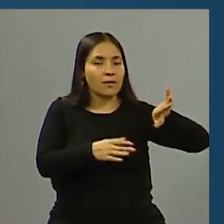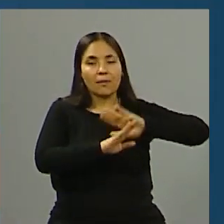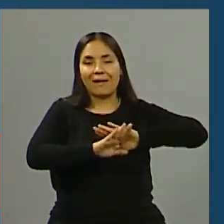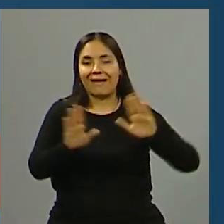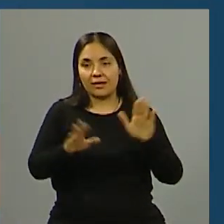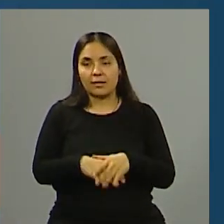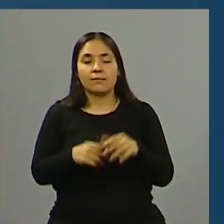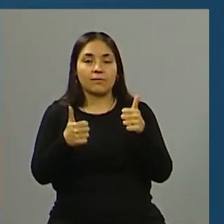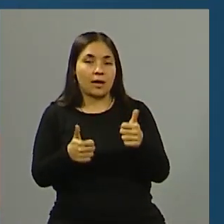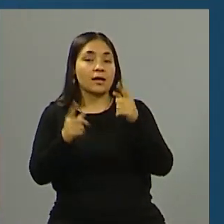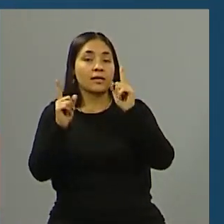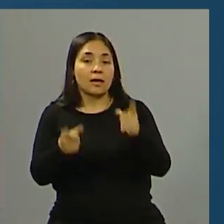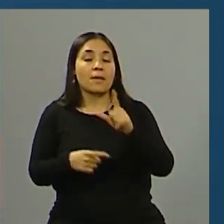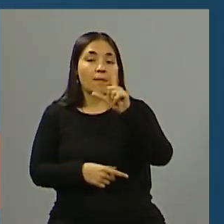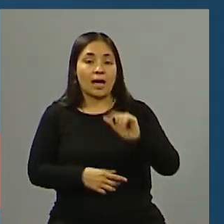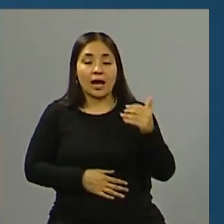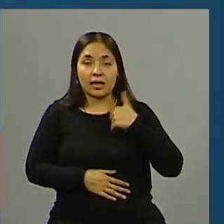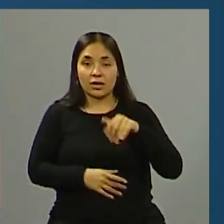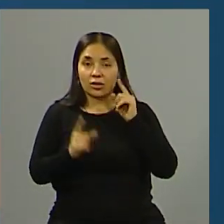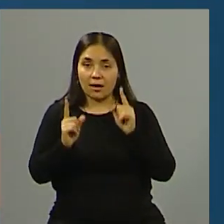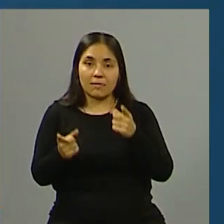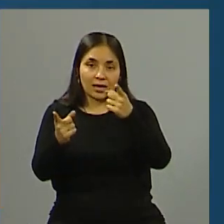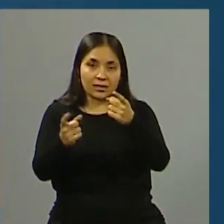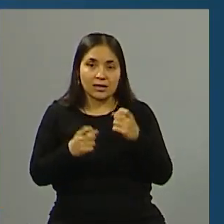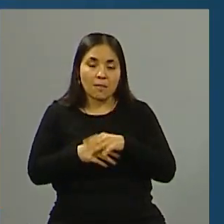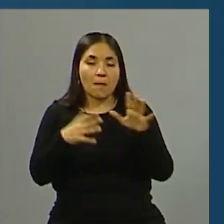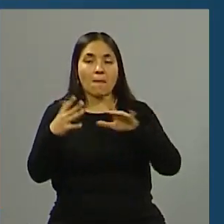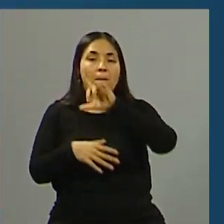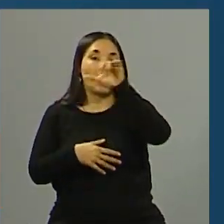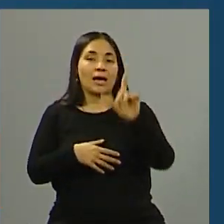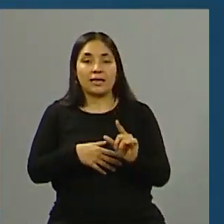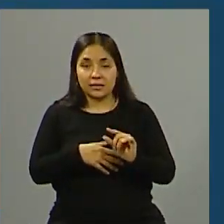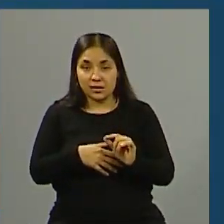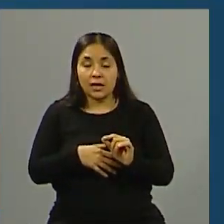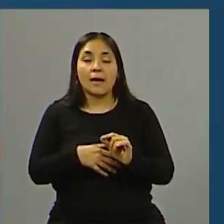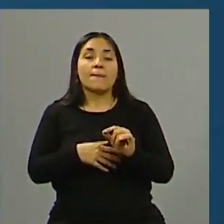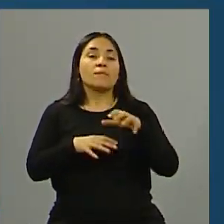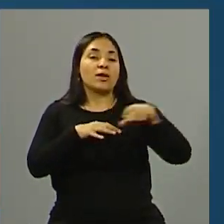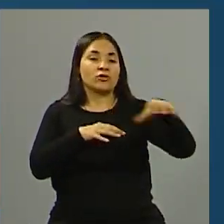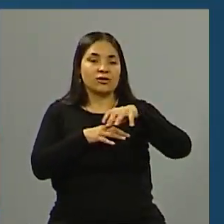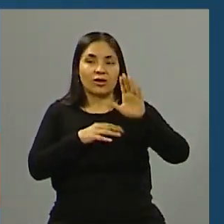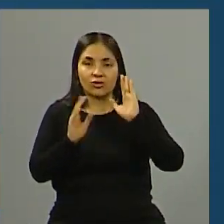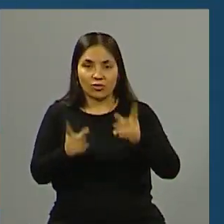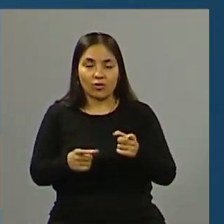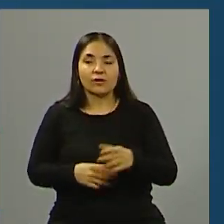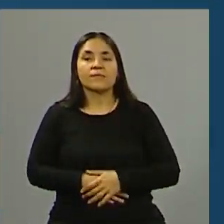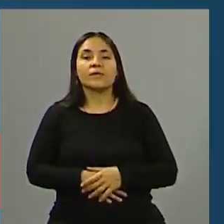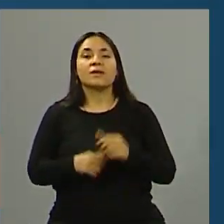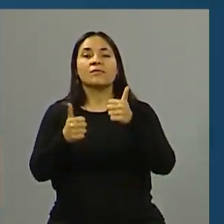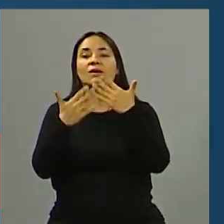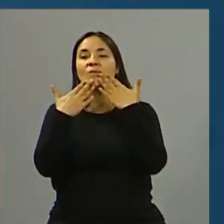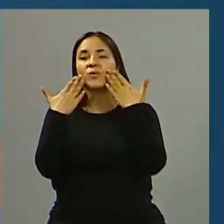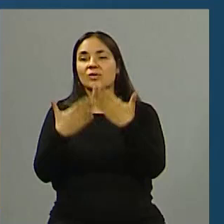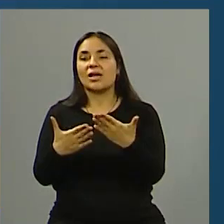los argentinos también lo estamos necesitando, ¿no? Como dice usted, el país, los argentinos y todos los sectores. Salvador, muchísimas